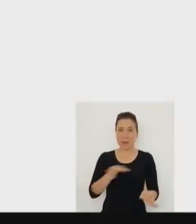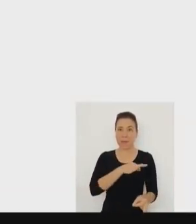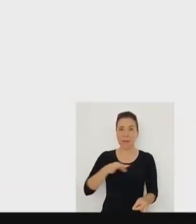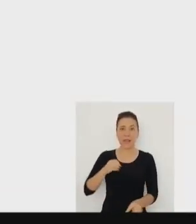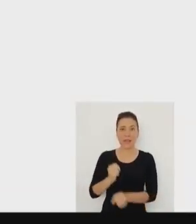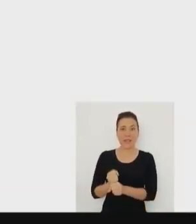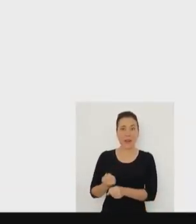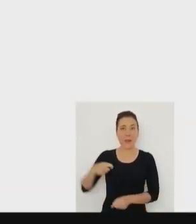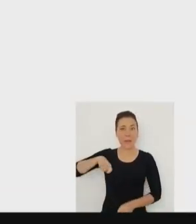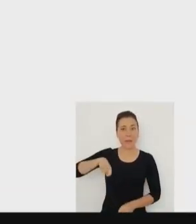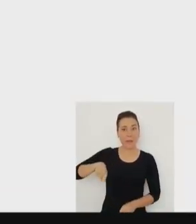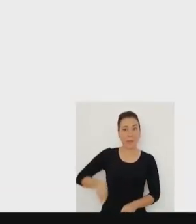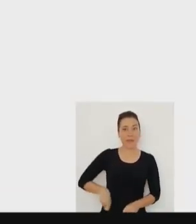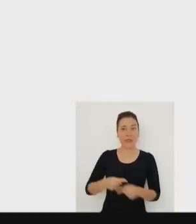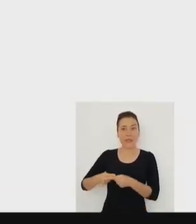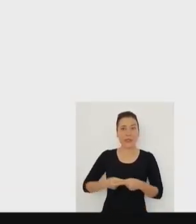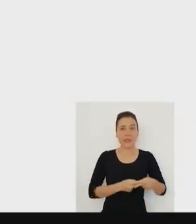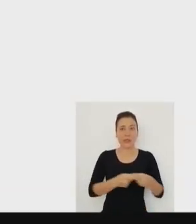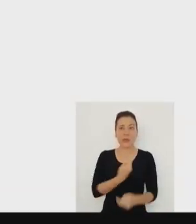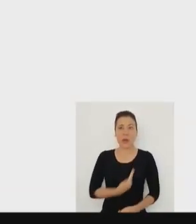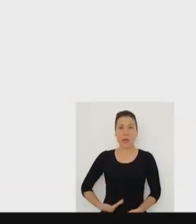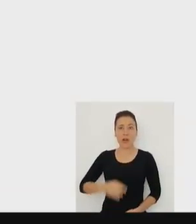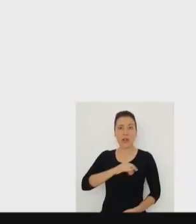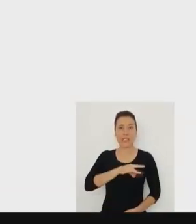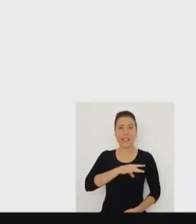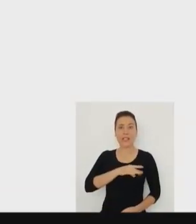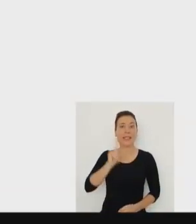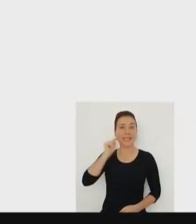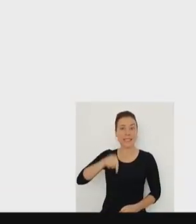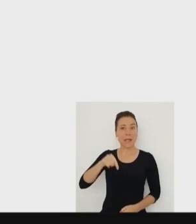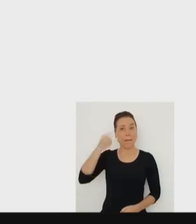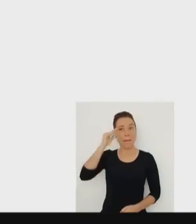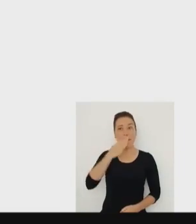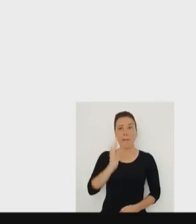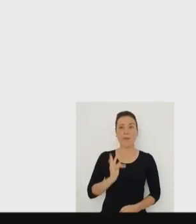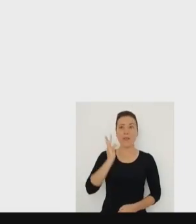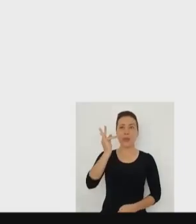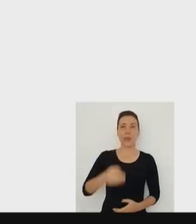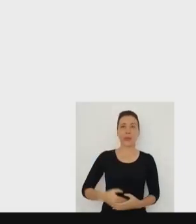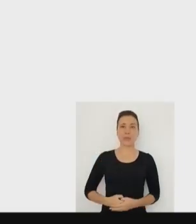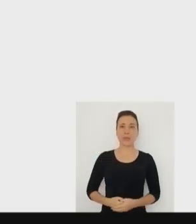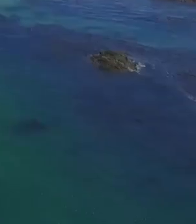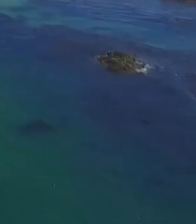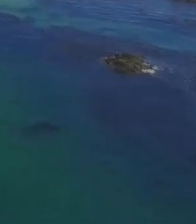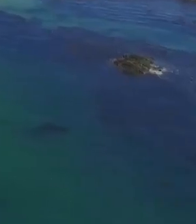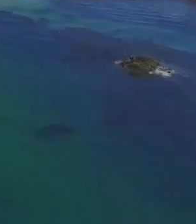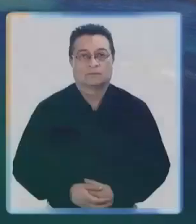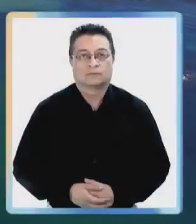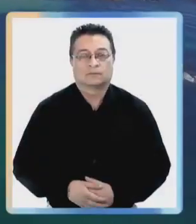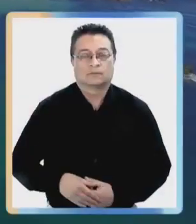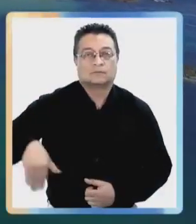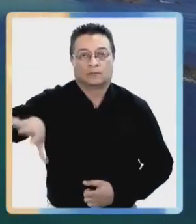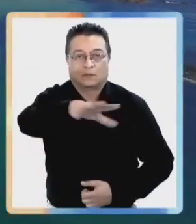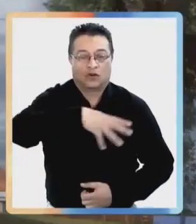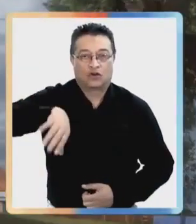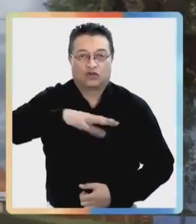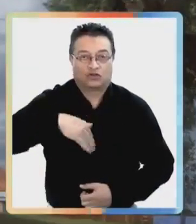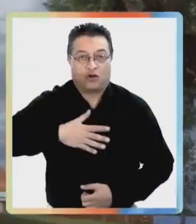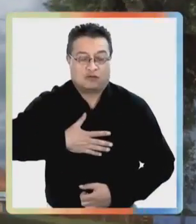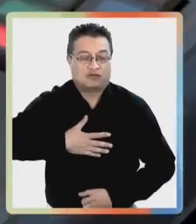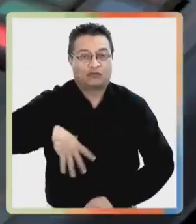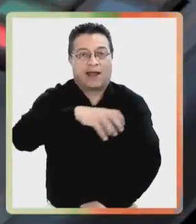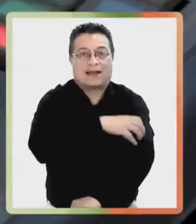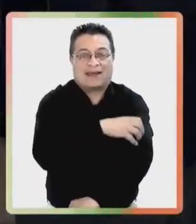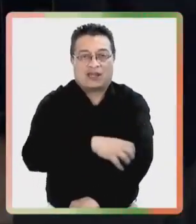www.aportefamiliar.cl. Ministerio del Trabajo y Previsión Social. Gobierno de Chile. Presentes por un mejor futuro. Somos las